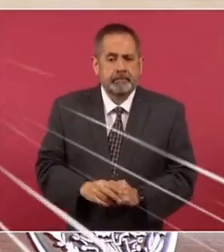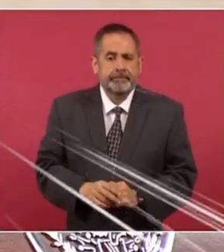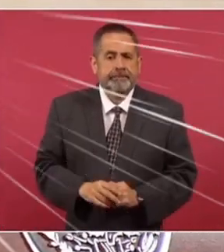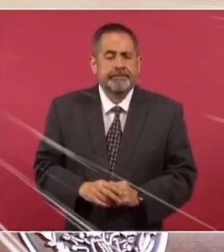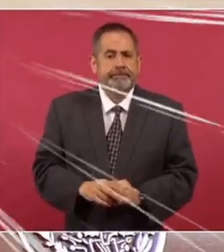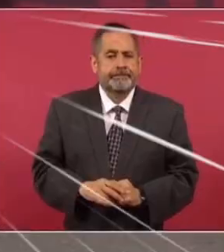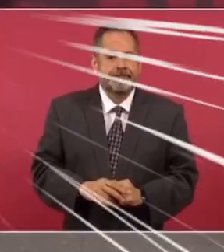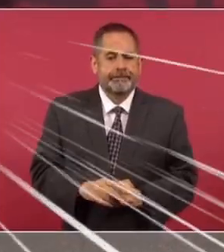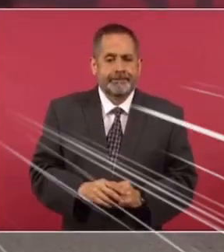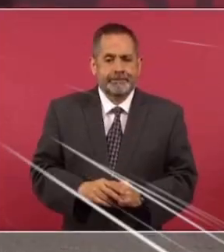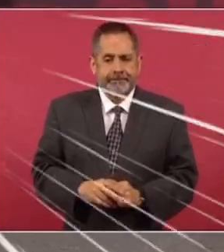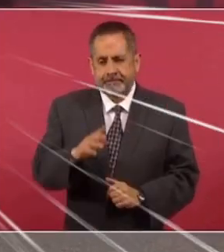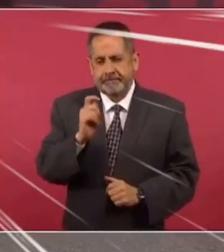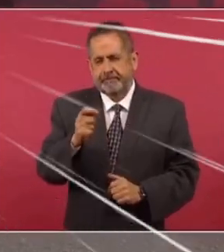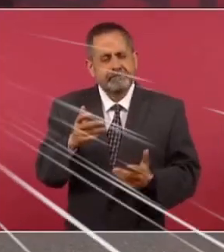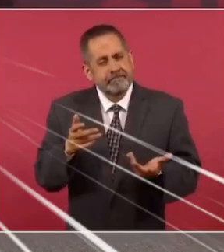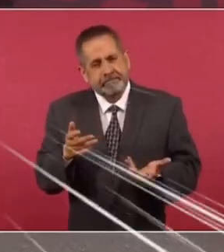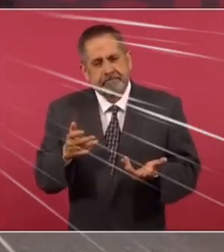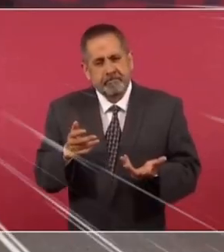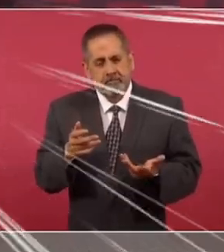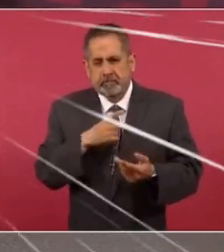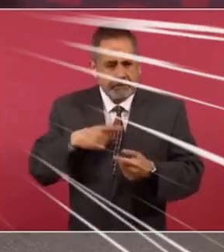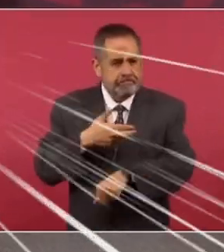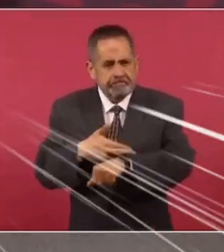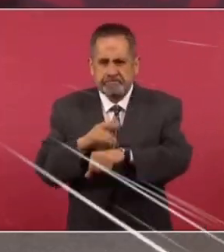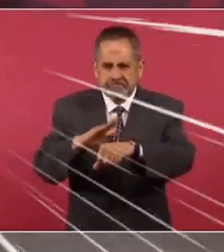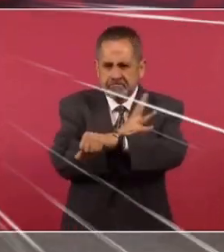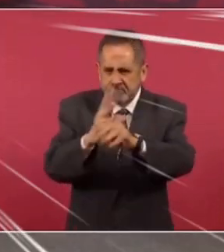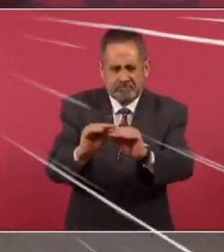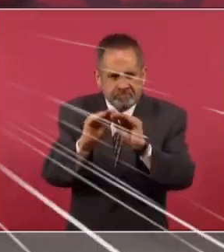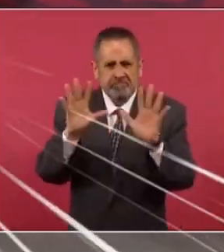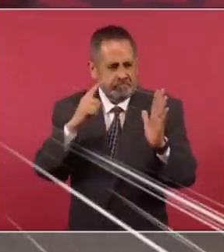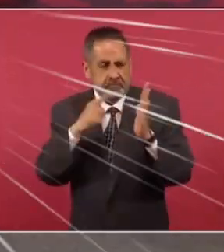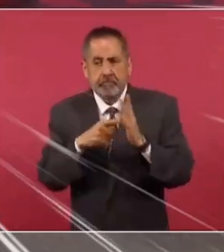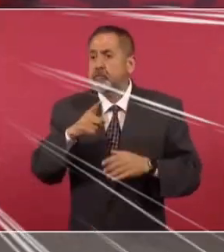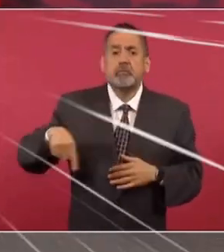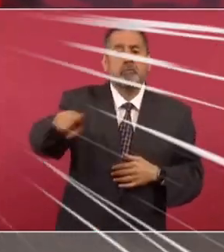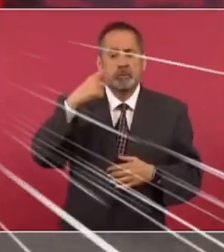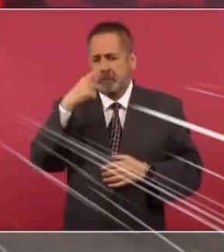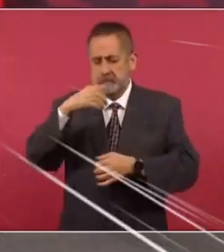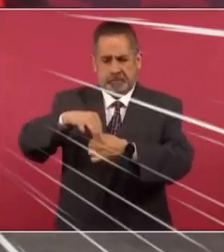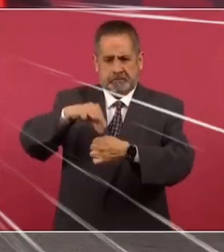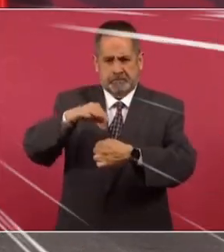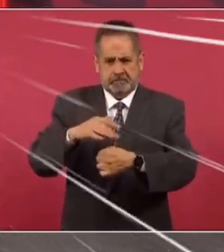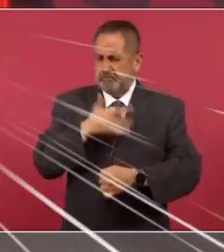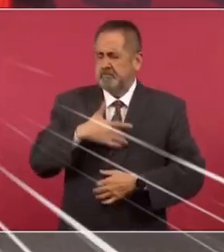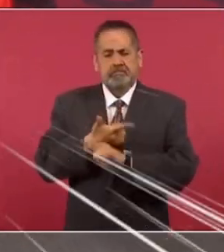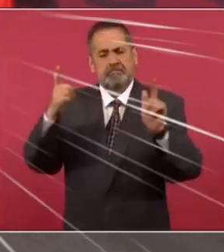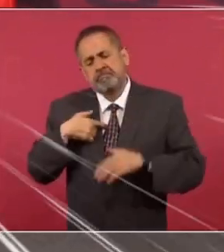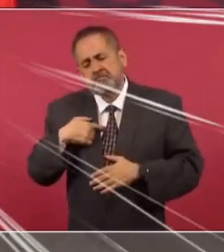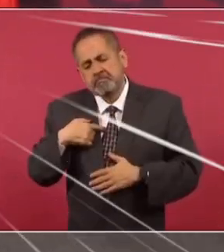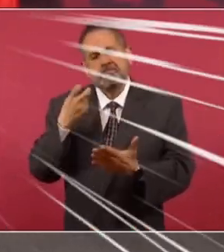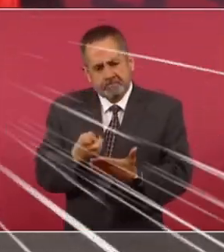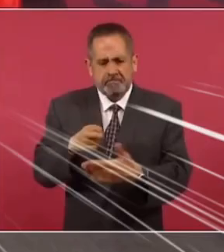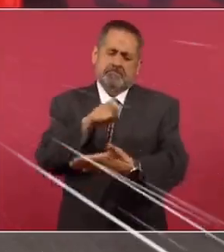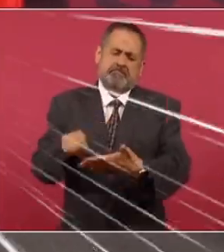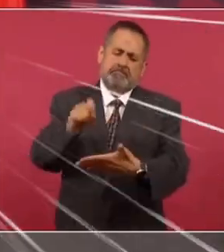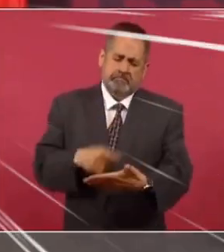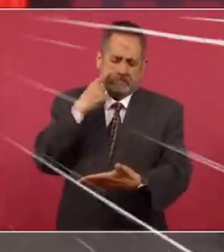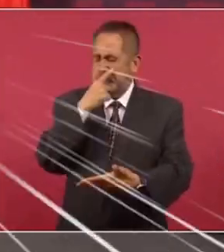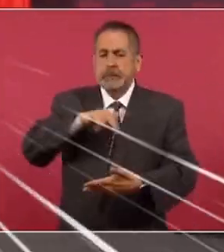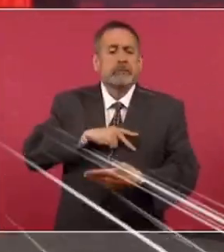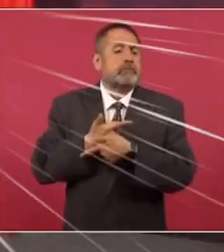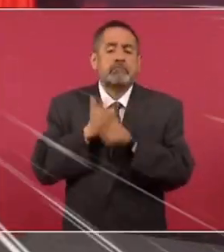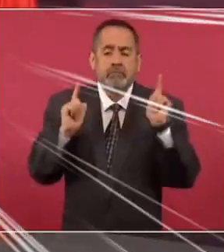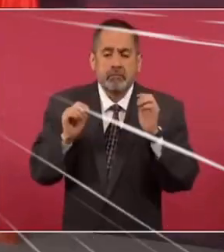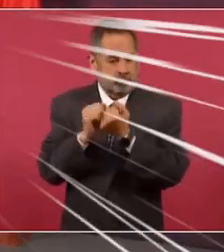se actúe con transparencia, que el voto sea libre, que las elecciones sean libres y